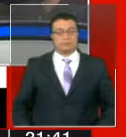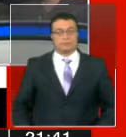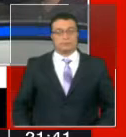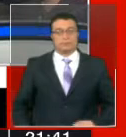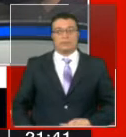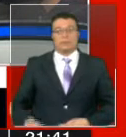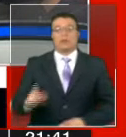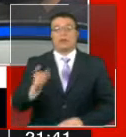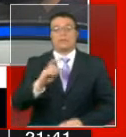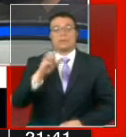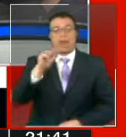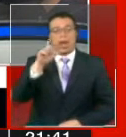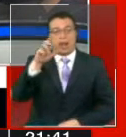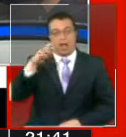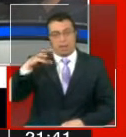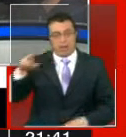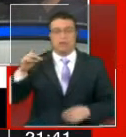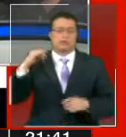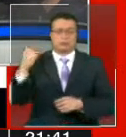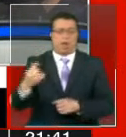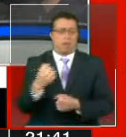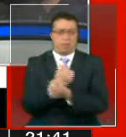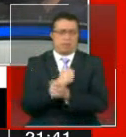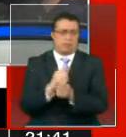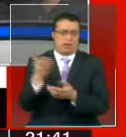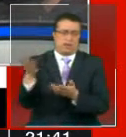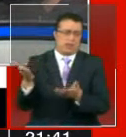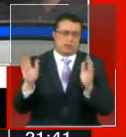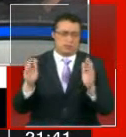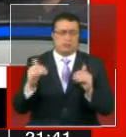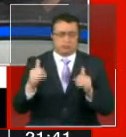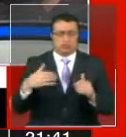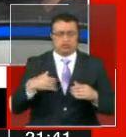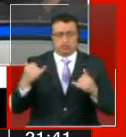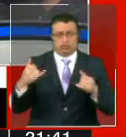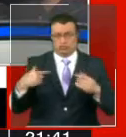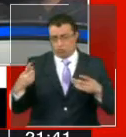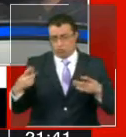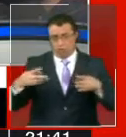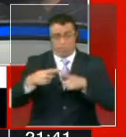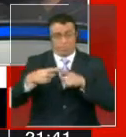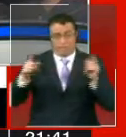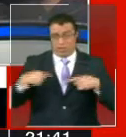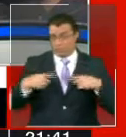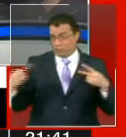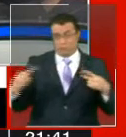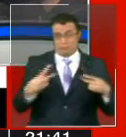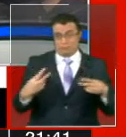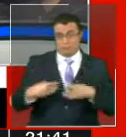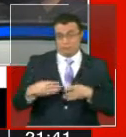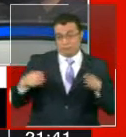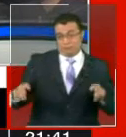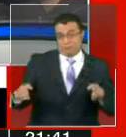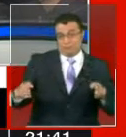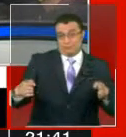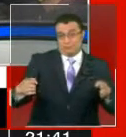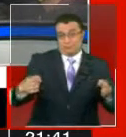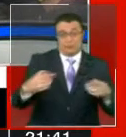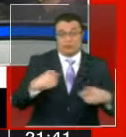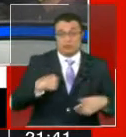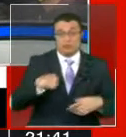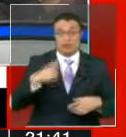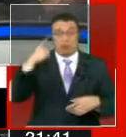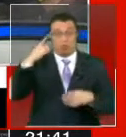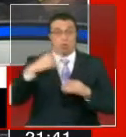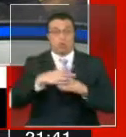No, Andrés Alamán siempre ha tenido una postura independiente. En esta estamos en veredas completamente distintas. Él considera que yo